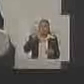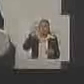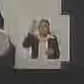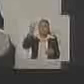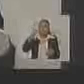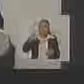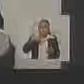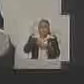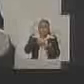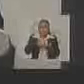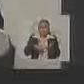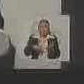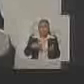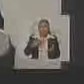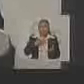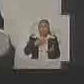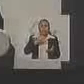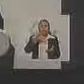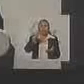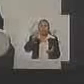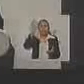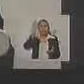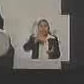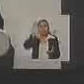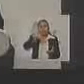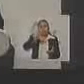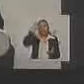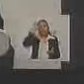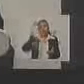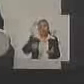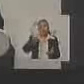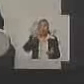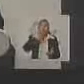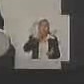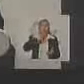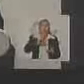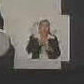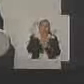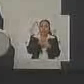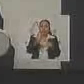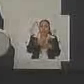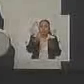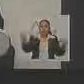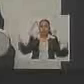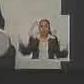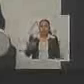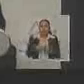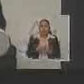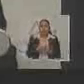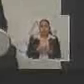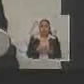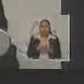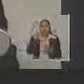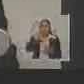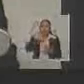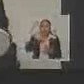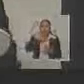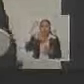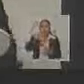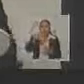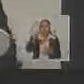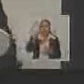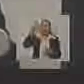administración habrá 50% de espacios para las mujeres. Serán ellas quienes estén desde directoras